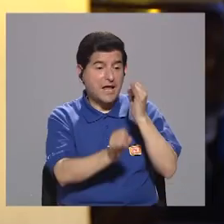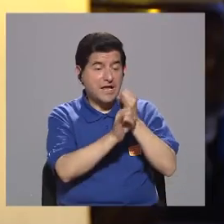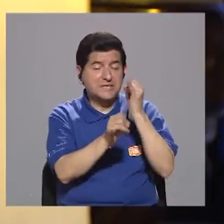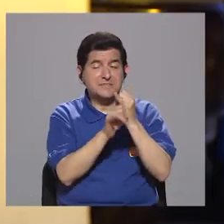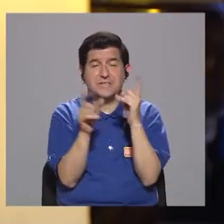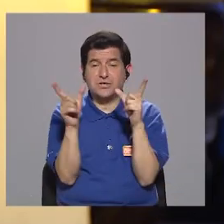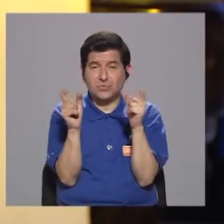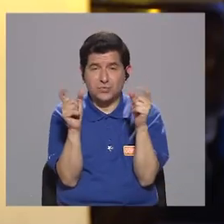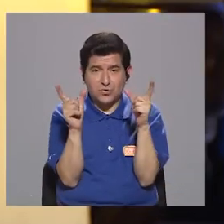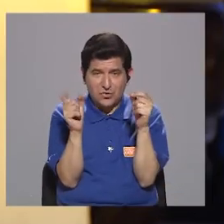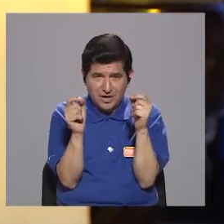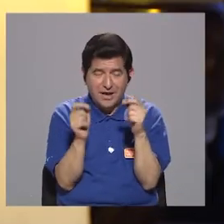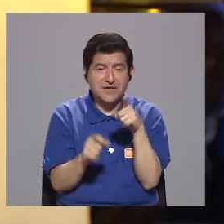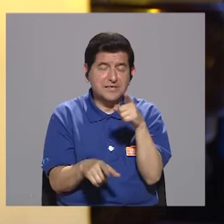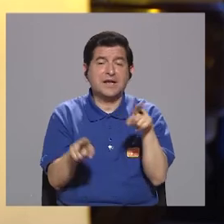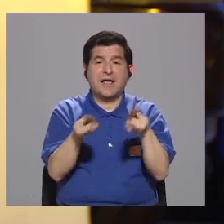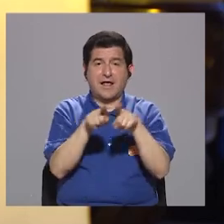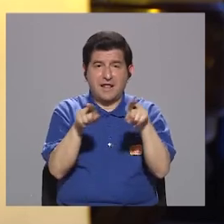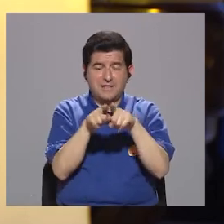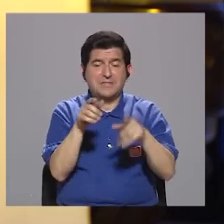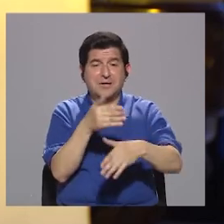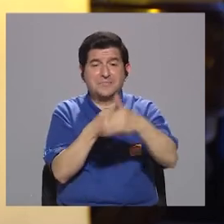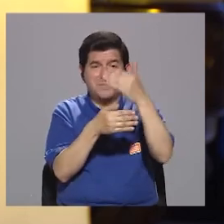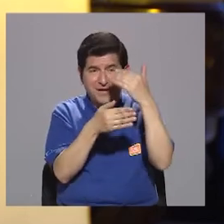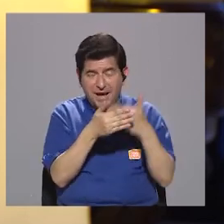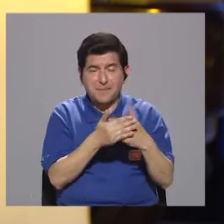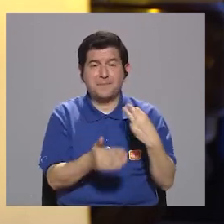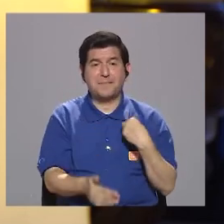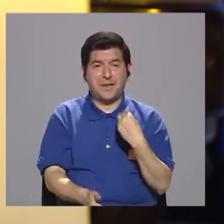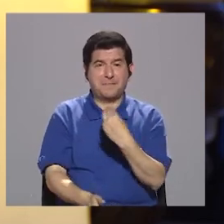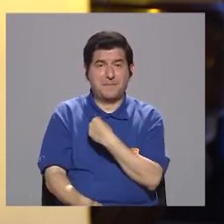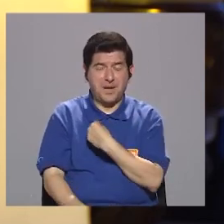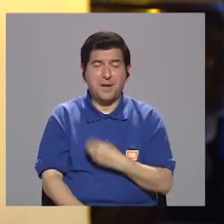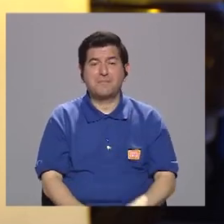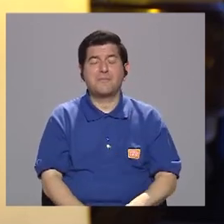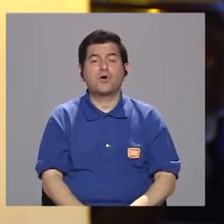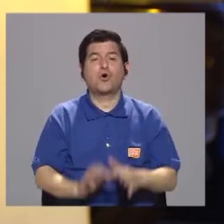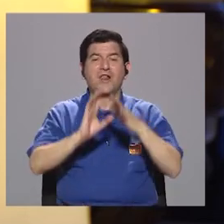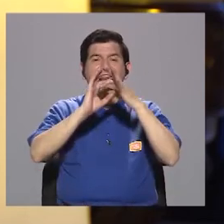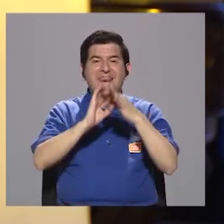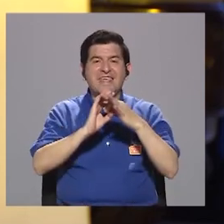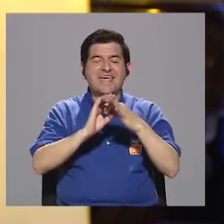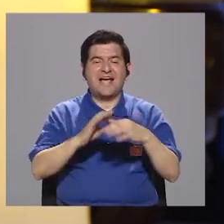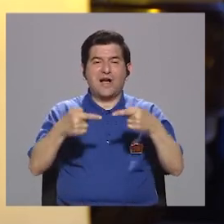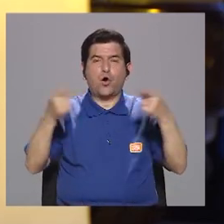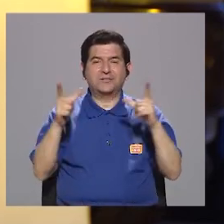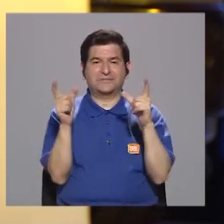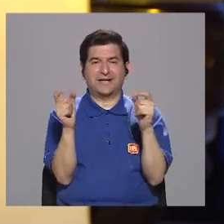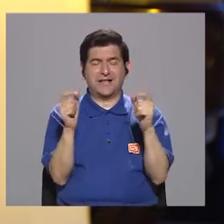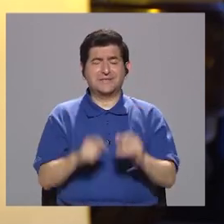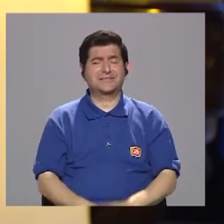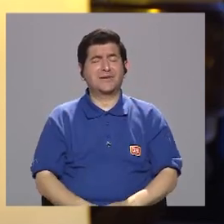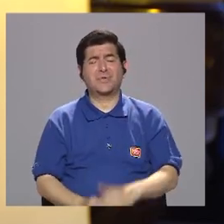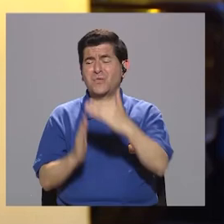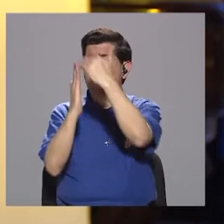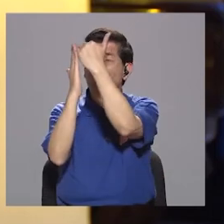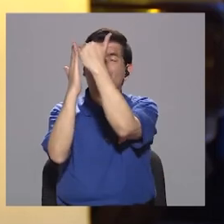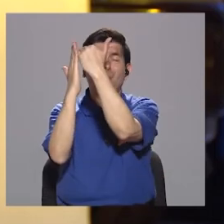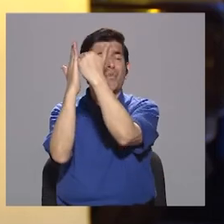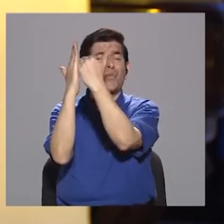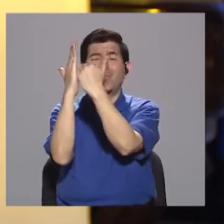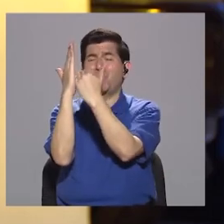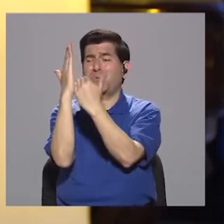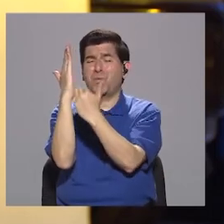Instituto del Cáncer, que él también había sido antes miembro de la Liga del Cáncer. Y sería una larga, no